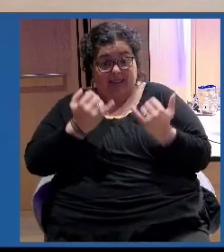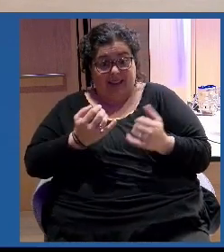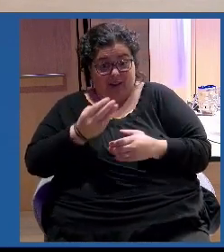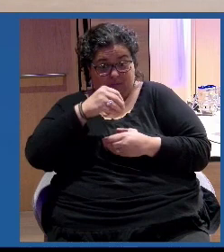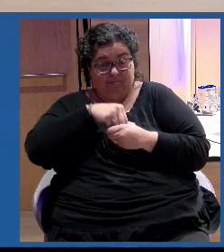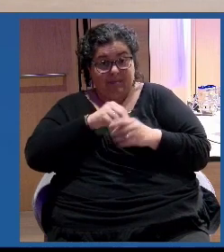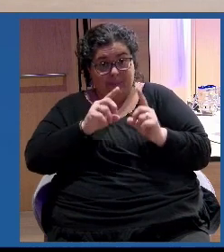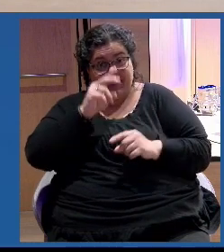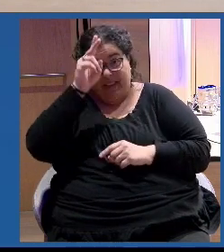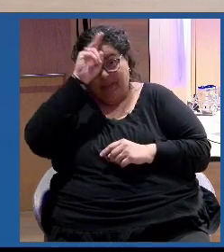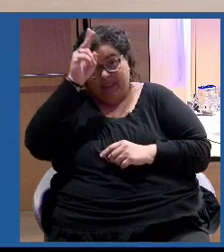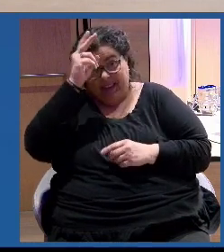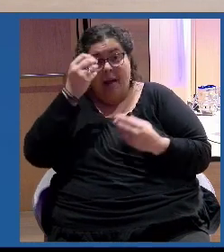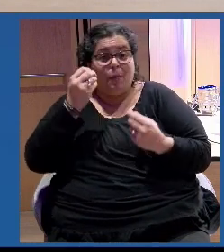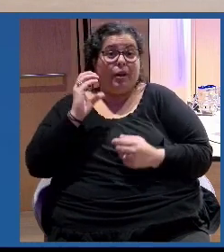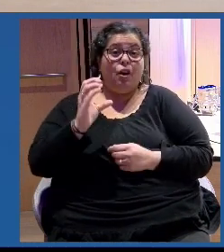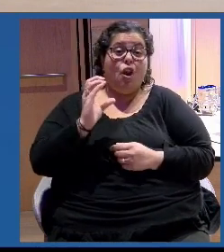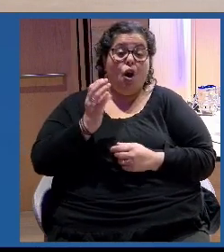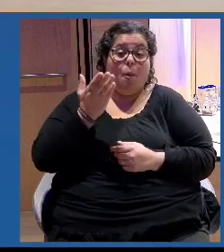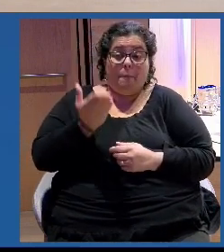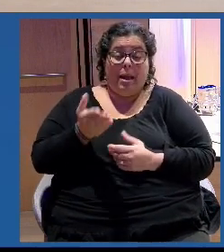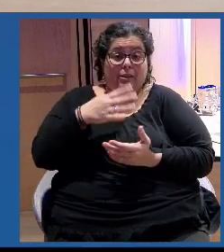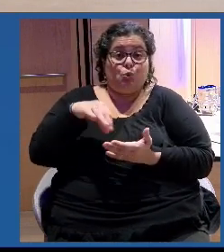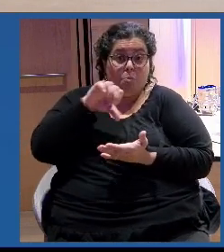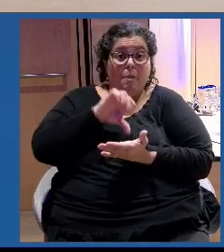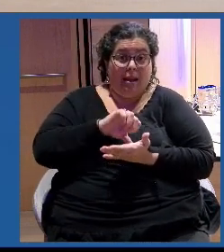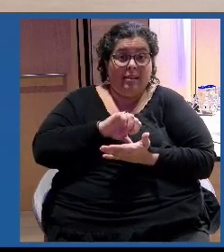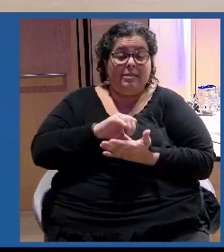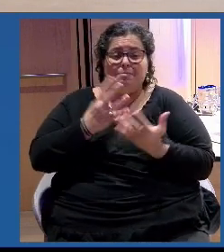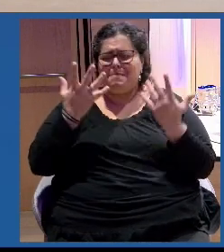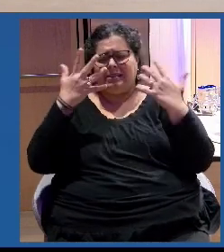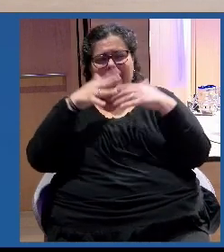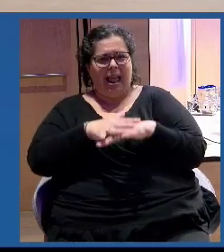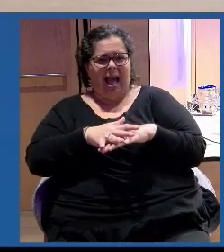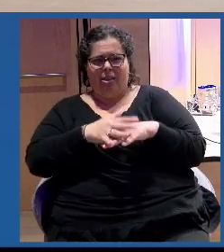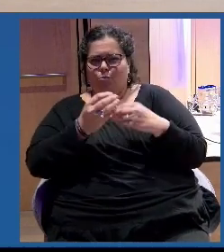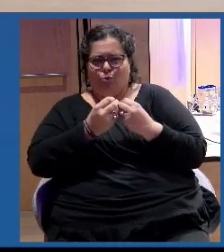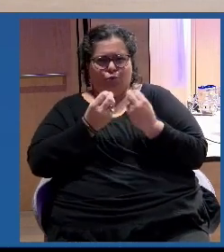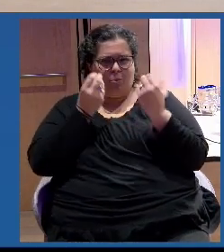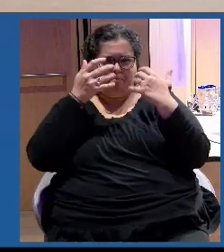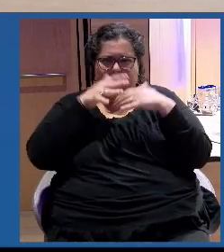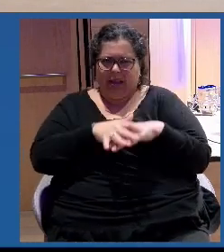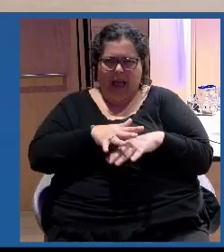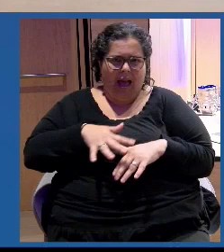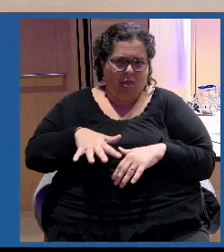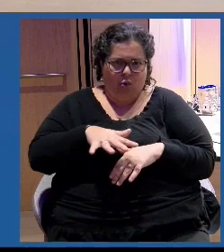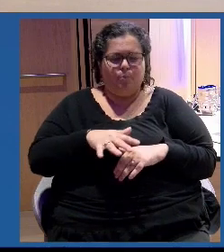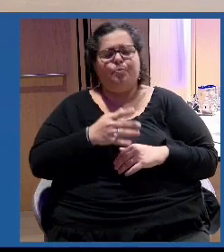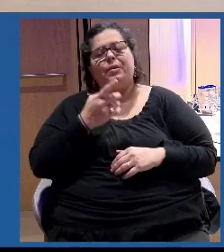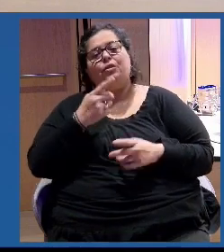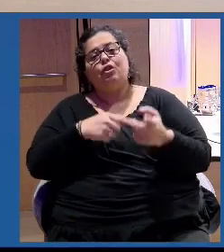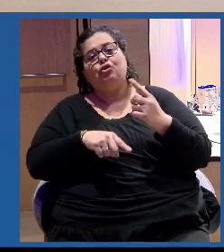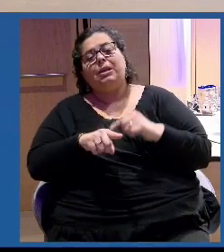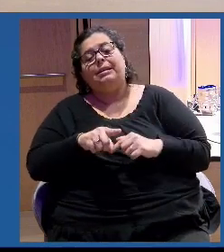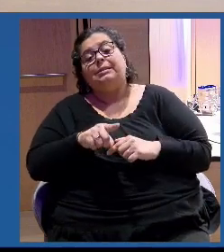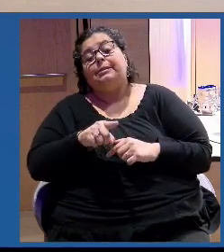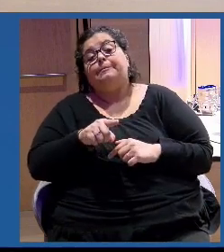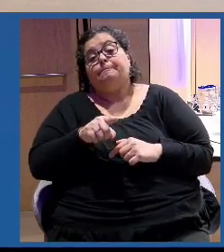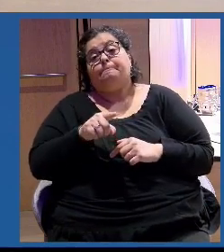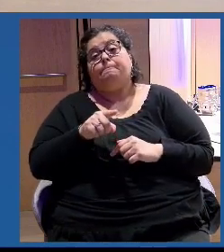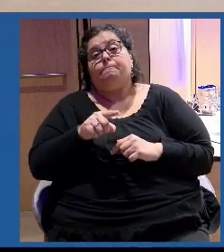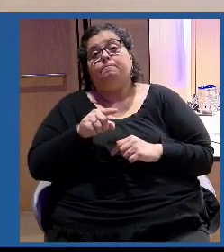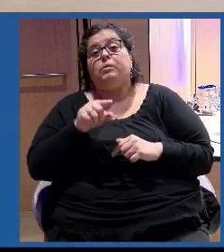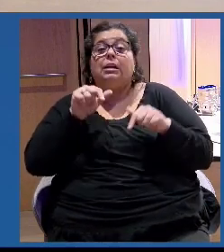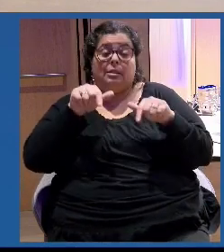de indígena, porque Colombia es un país que se mezcló muchísimo y que quizás eso ha llevado a